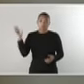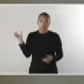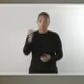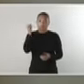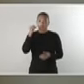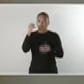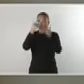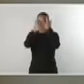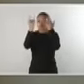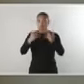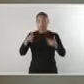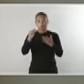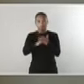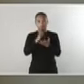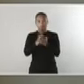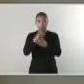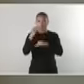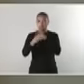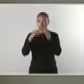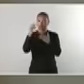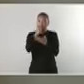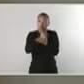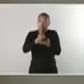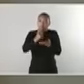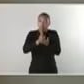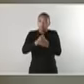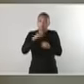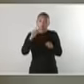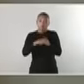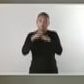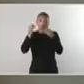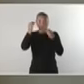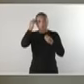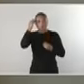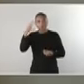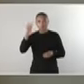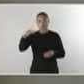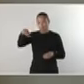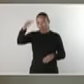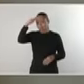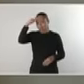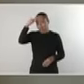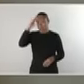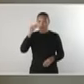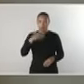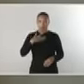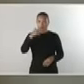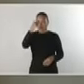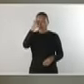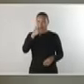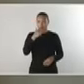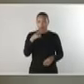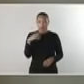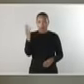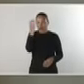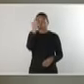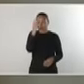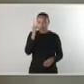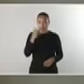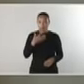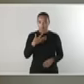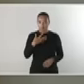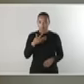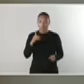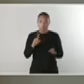Tamaulipas sean los ciudadanos que son los que han estado olvidado por estos señores que no tienen cara de vergüenza que yo creo que